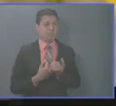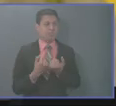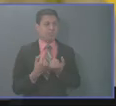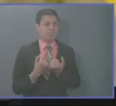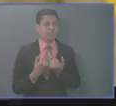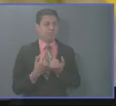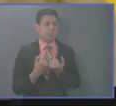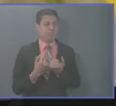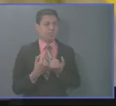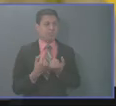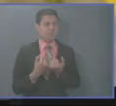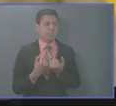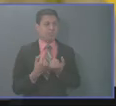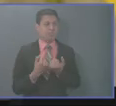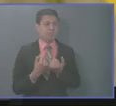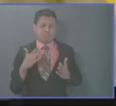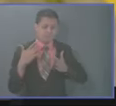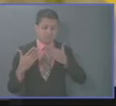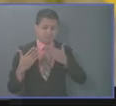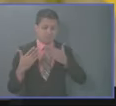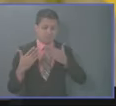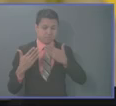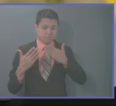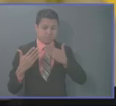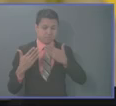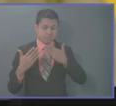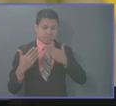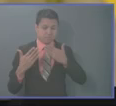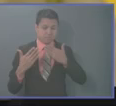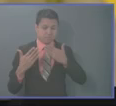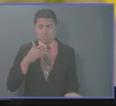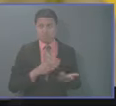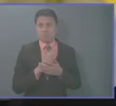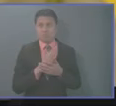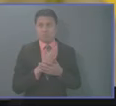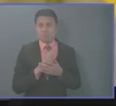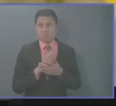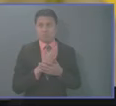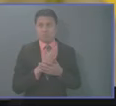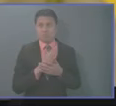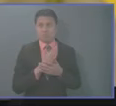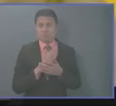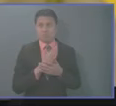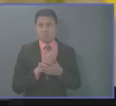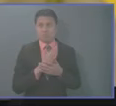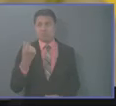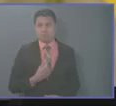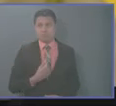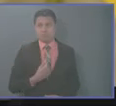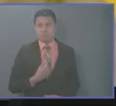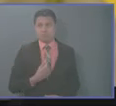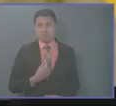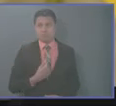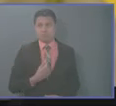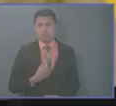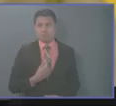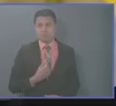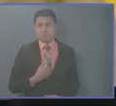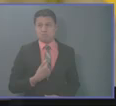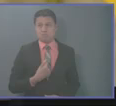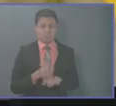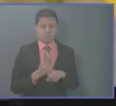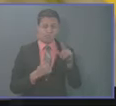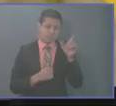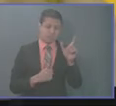por lo que ya todos conocemos, esto es por la vía de deuda. También establece unos parámetros